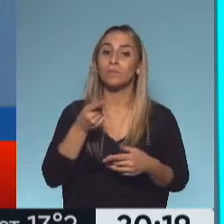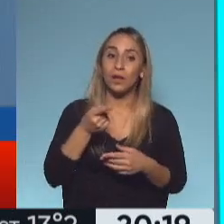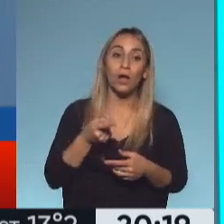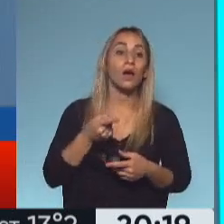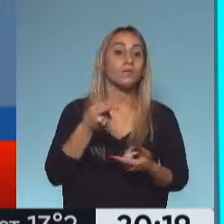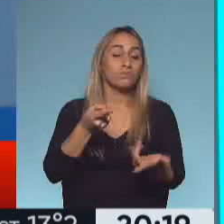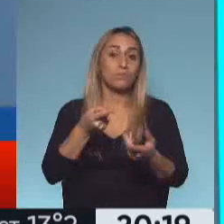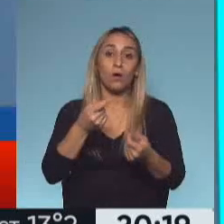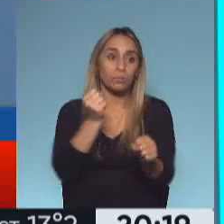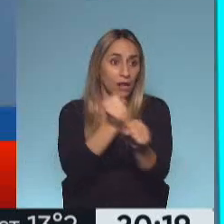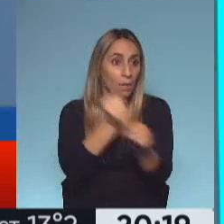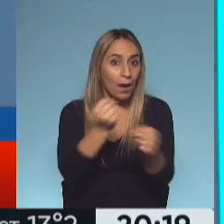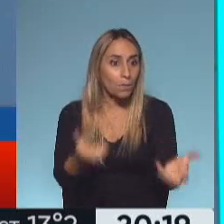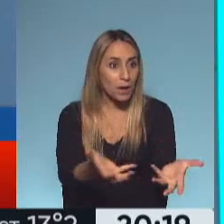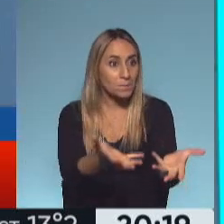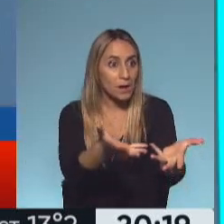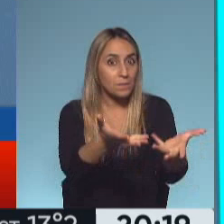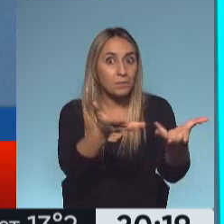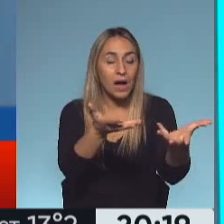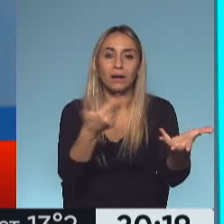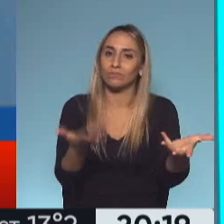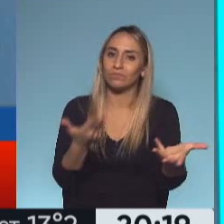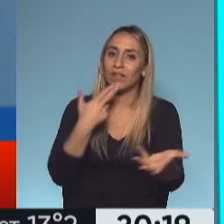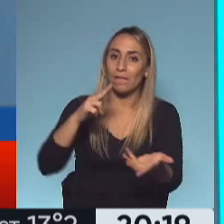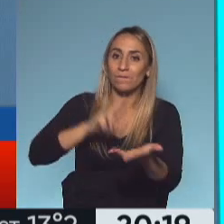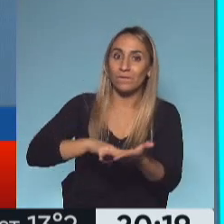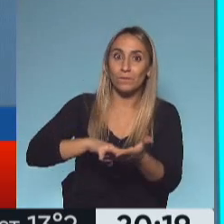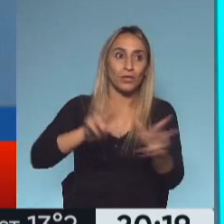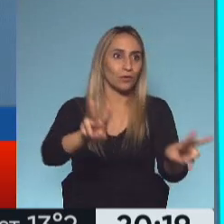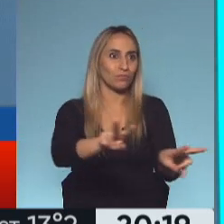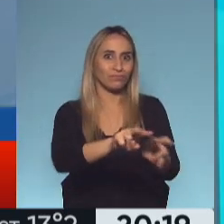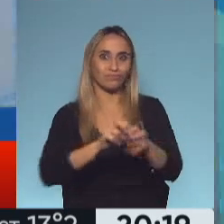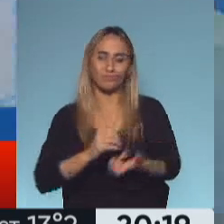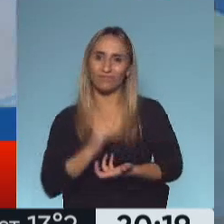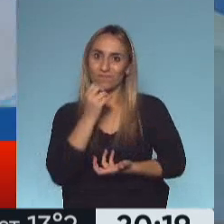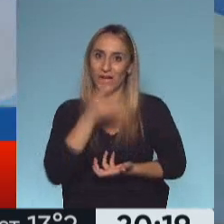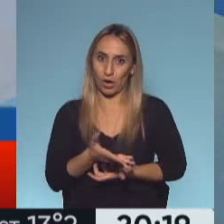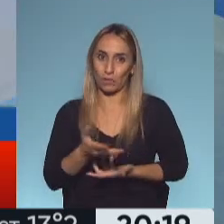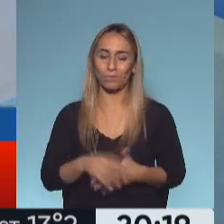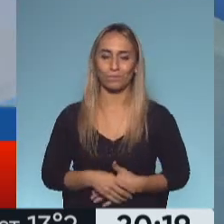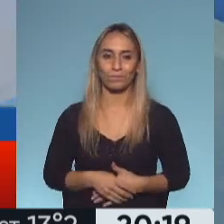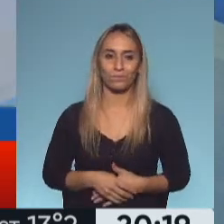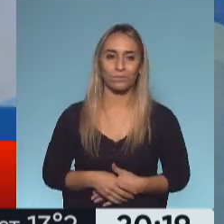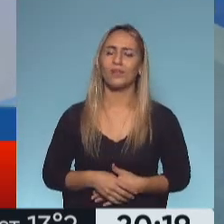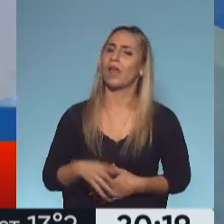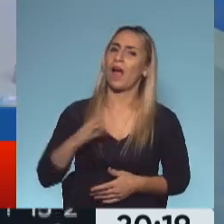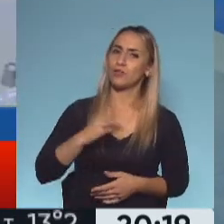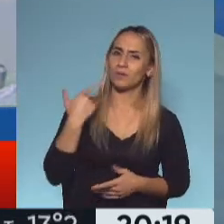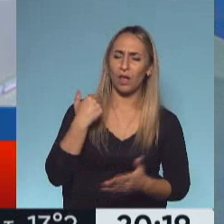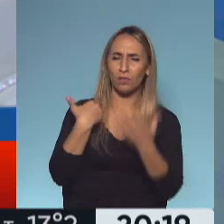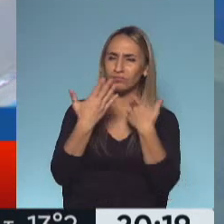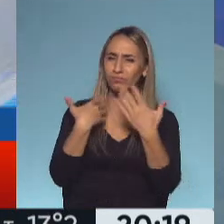ingresos fiscales y de esa manera se va reduciendo de manera virtuosa el déficit fiscal. Se habló muchísimo el año pasado